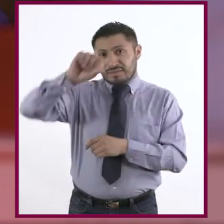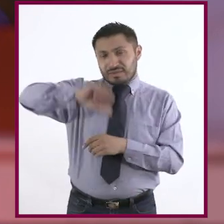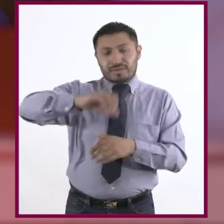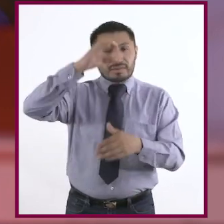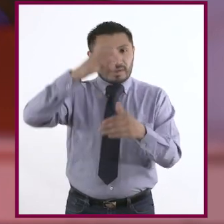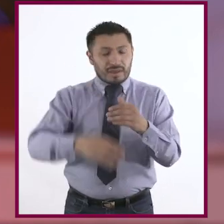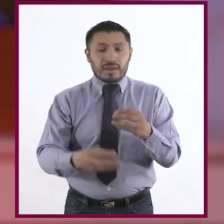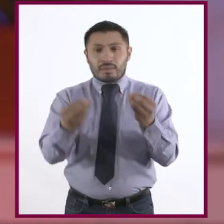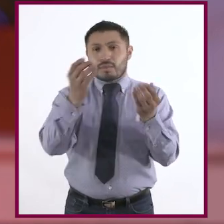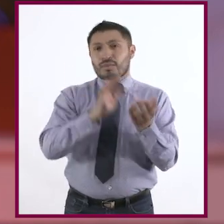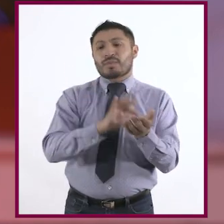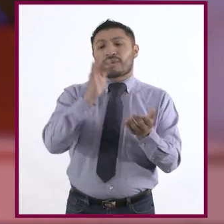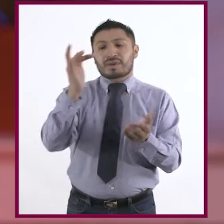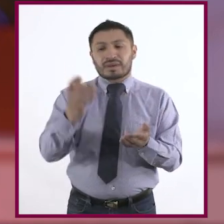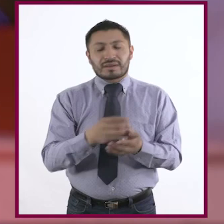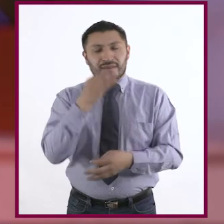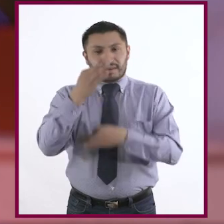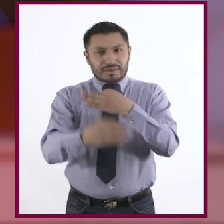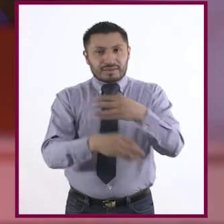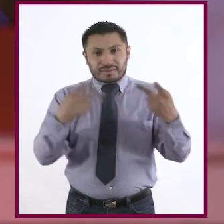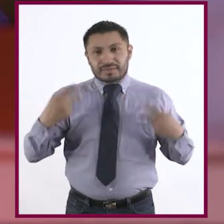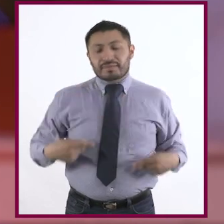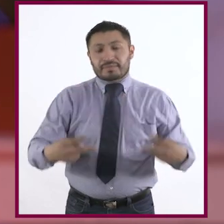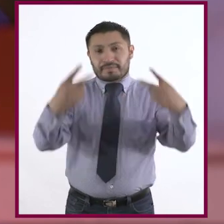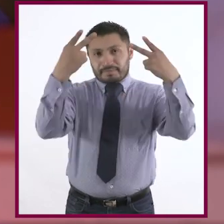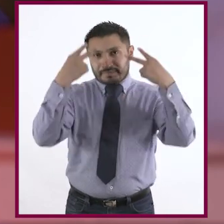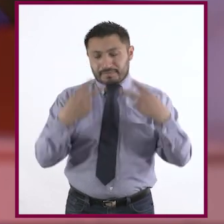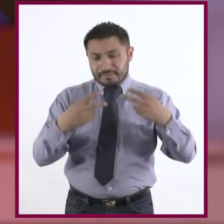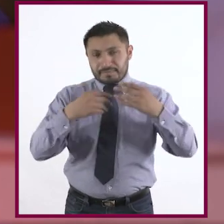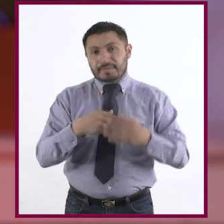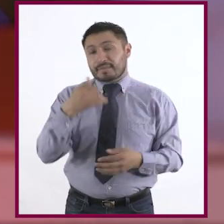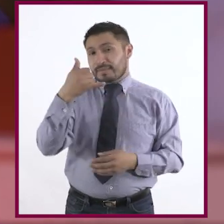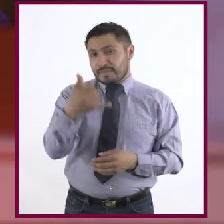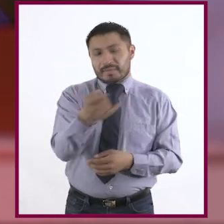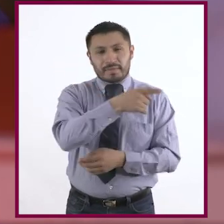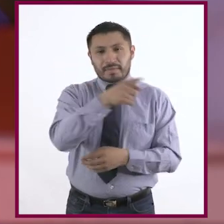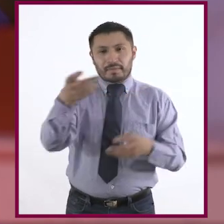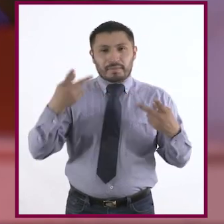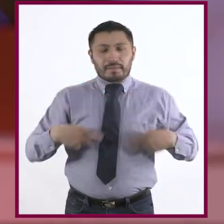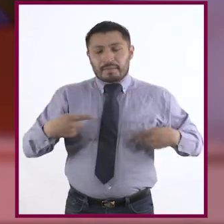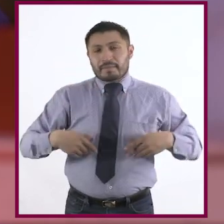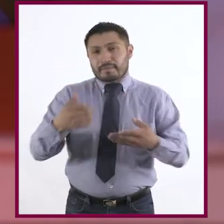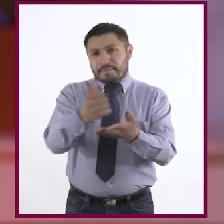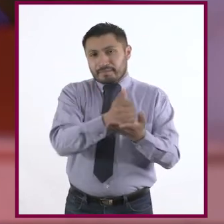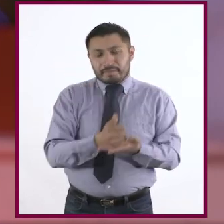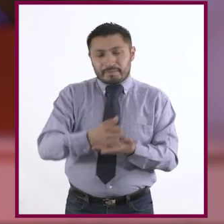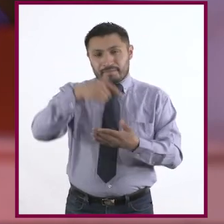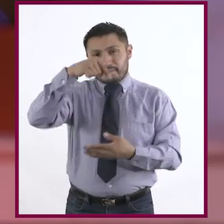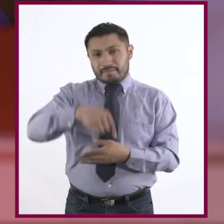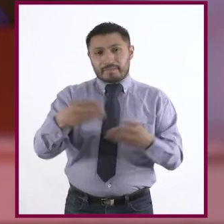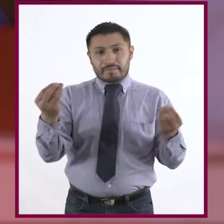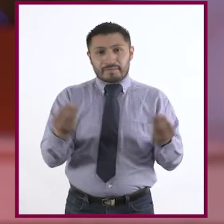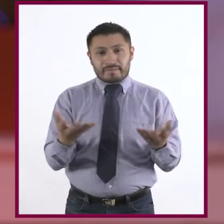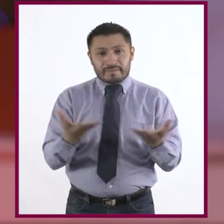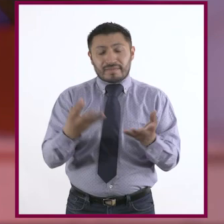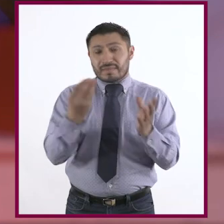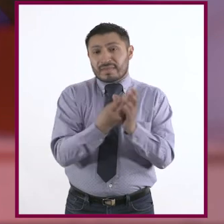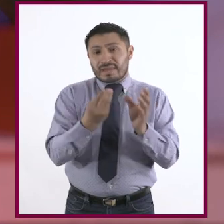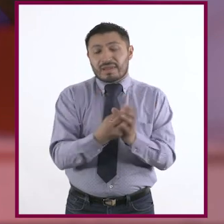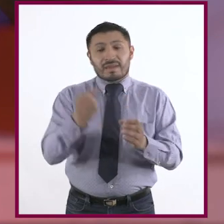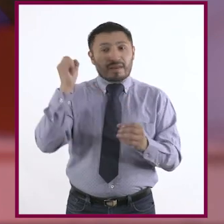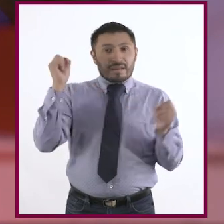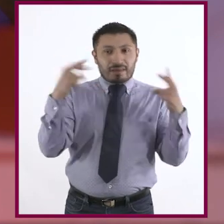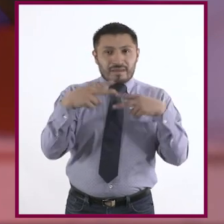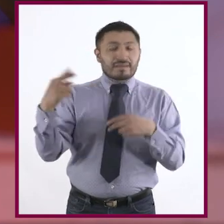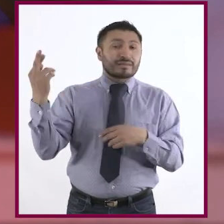es todo. Muchísimas gracias a todas y todos quienes nos acompañaron y a quienes nos ayudan a hacer posible este programa. Espero verlos de